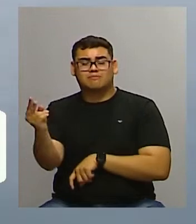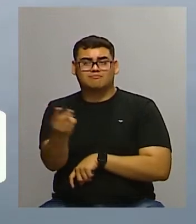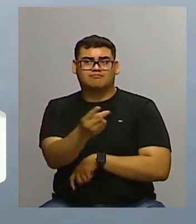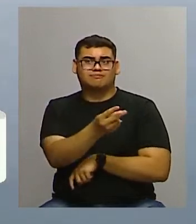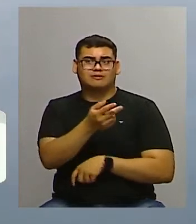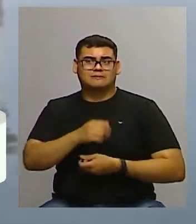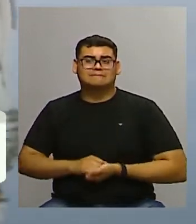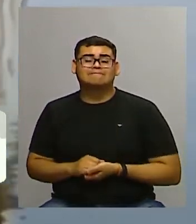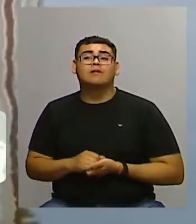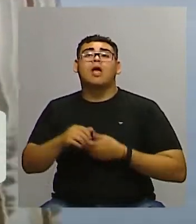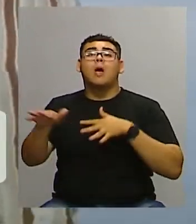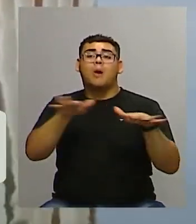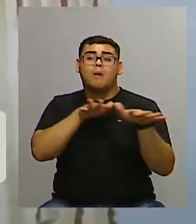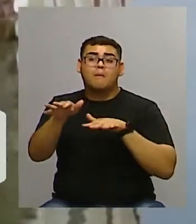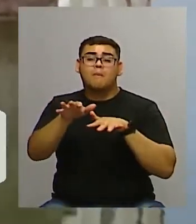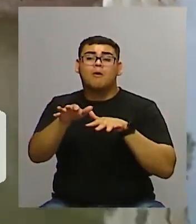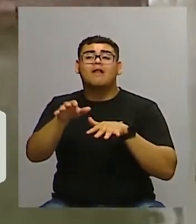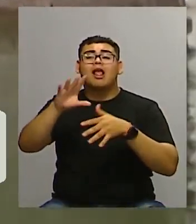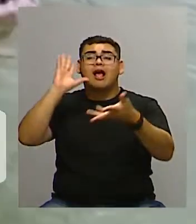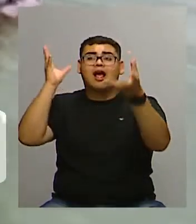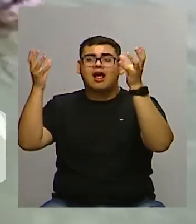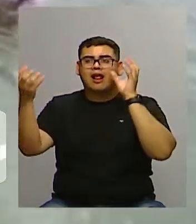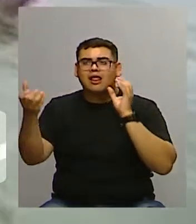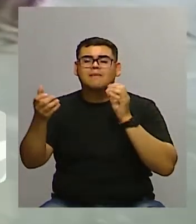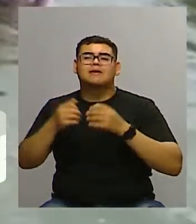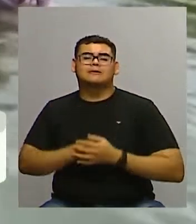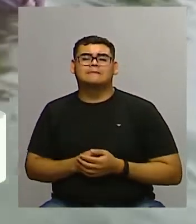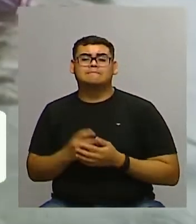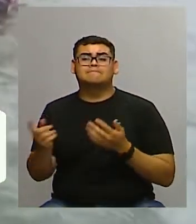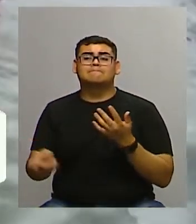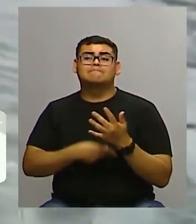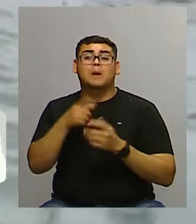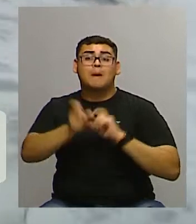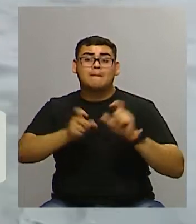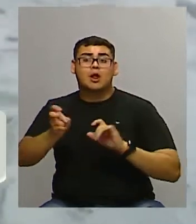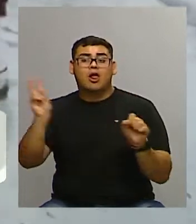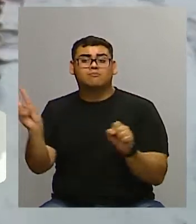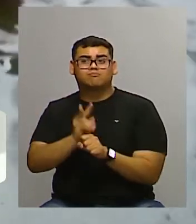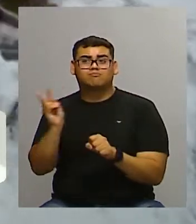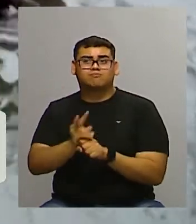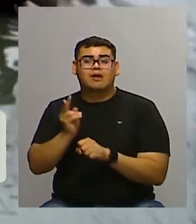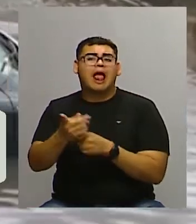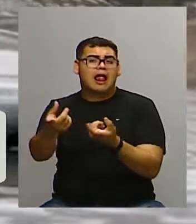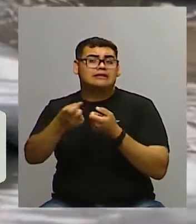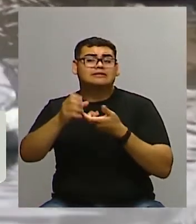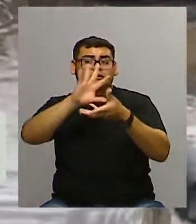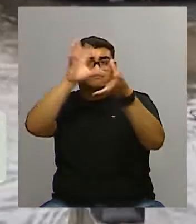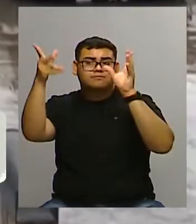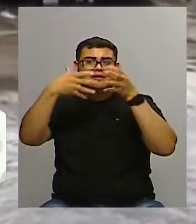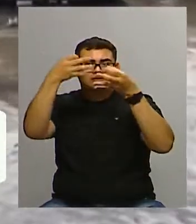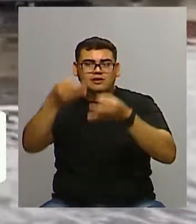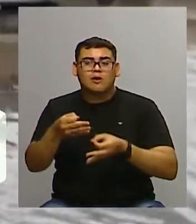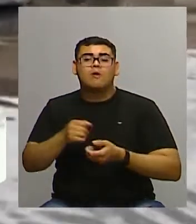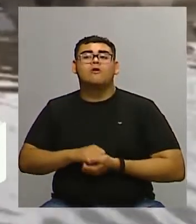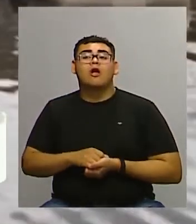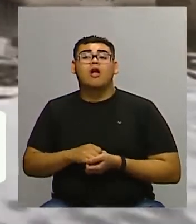La movilidad climática, de la evidencia de la acción anticipada, la seguridad humana que requiere seguridad climática, el uso sostenible de